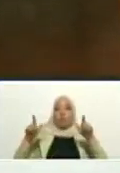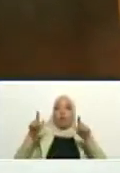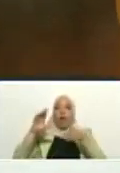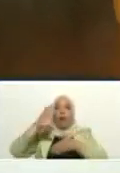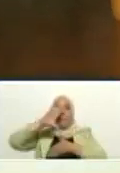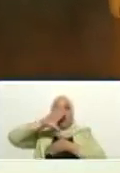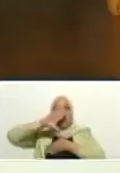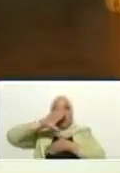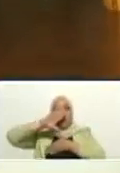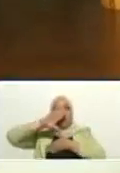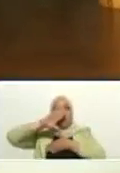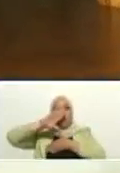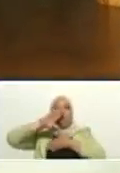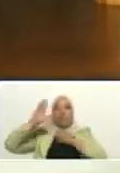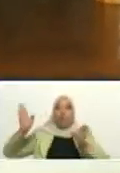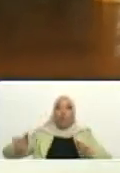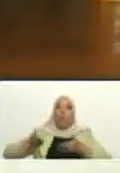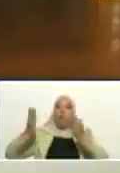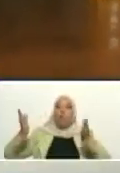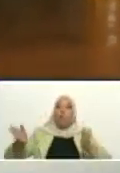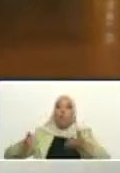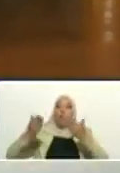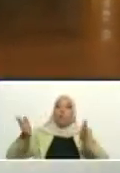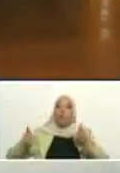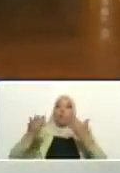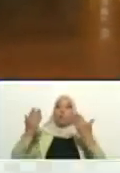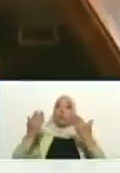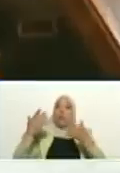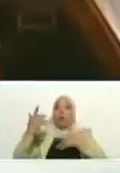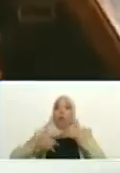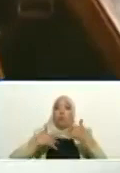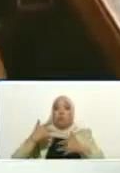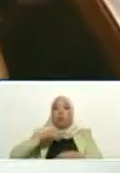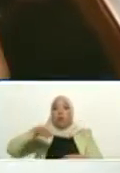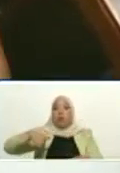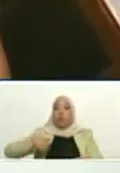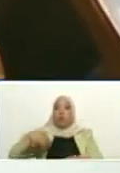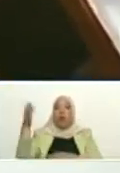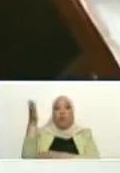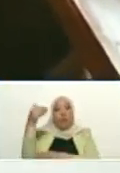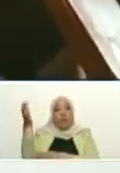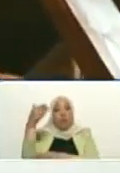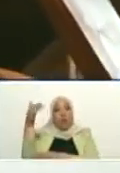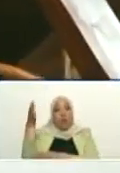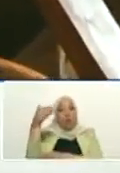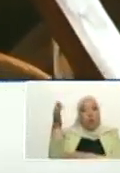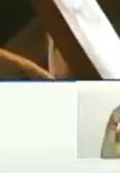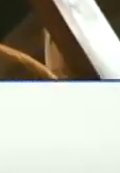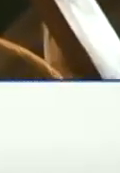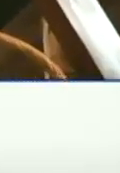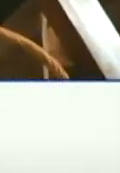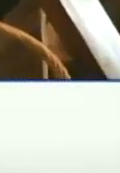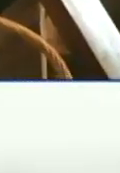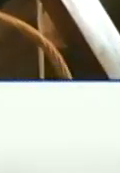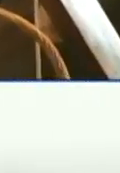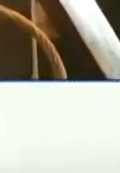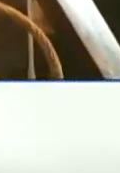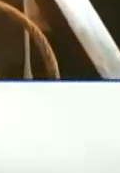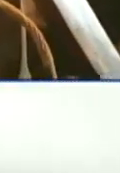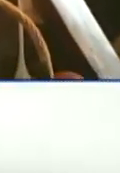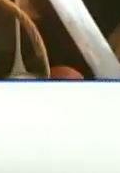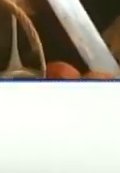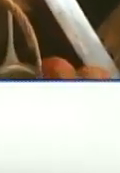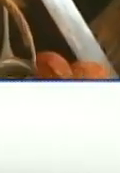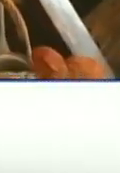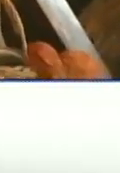América, precursor y creador de nuestra bandera, el amarillo, azul y el rojo,